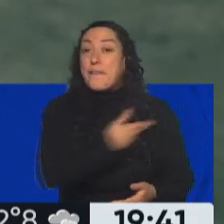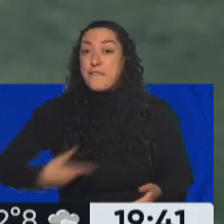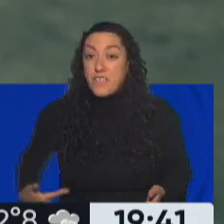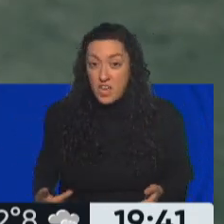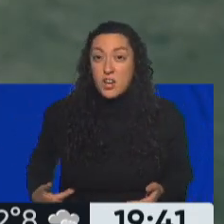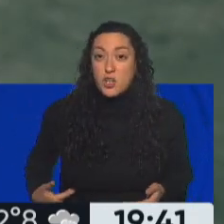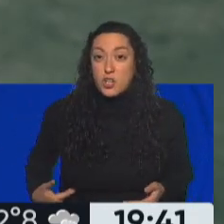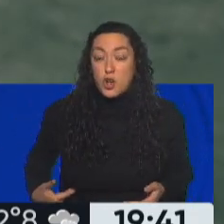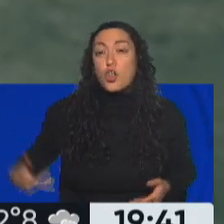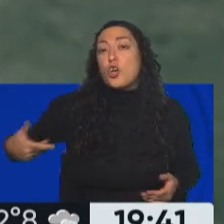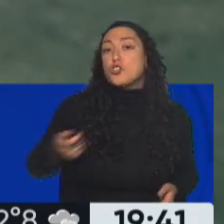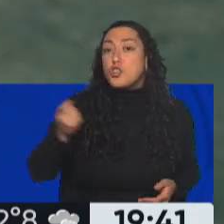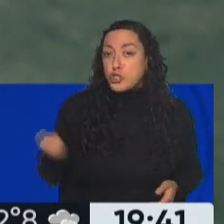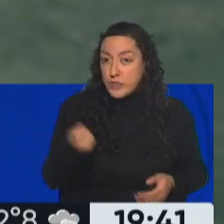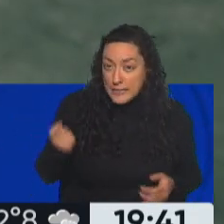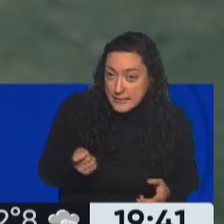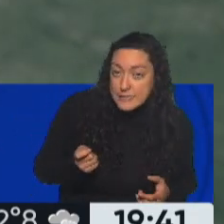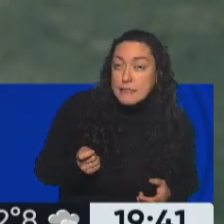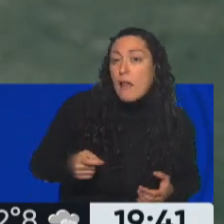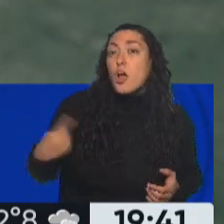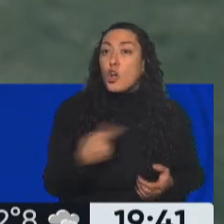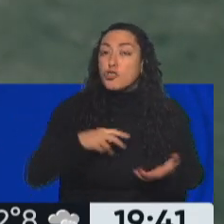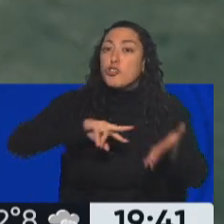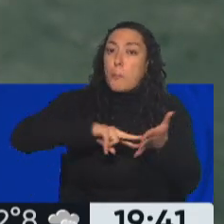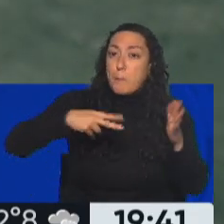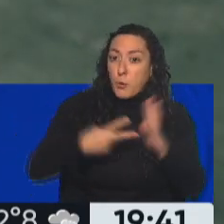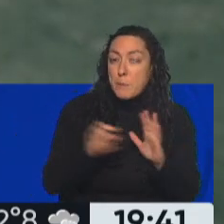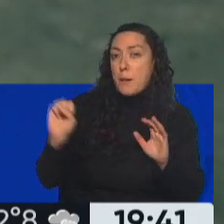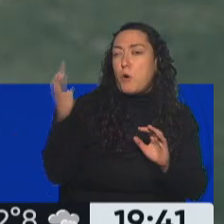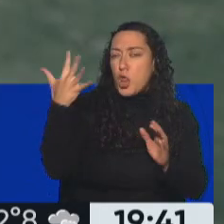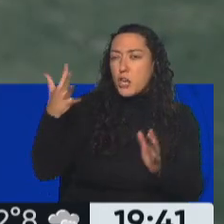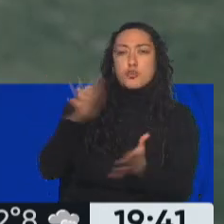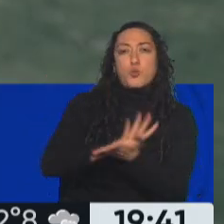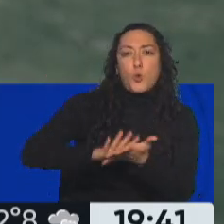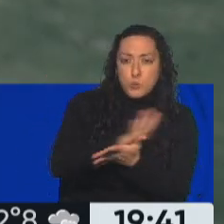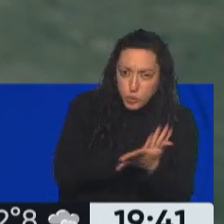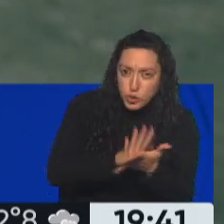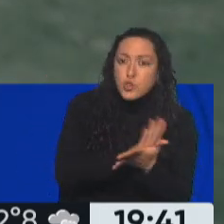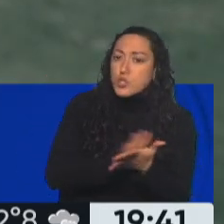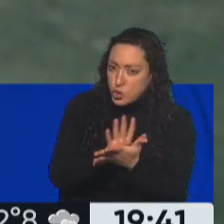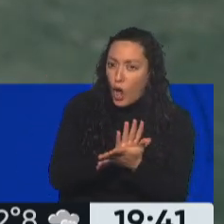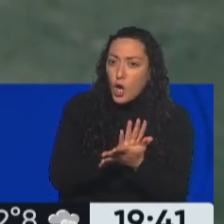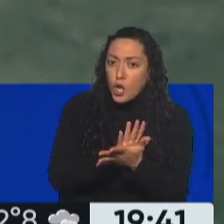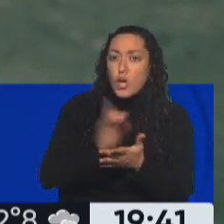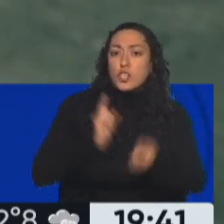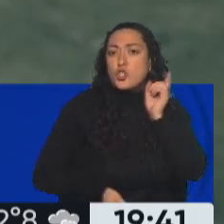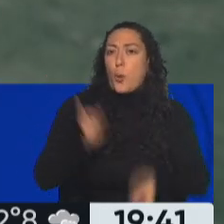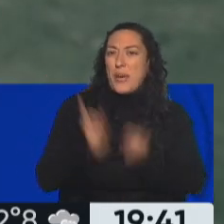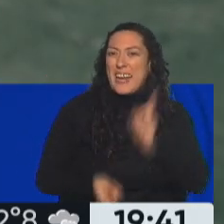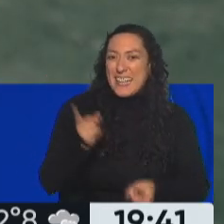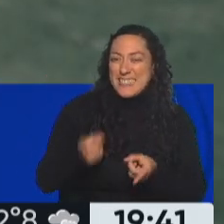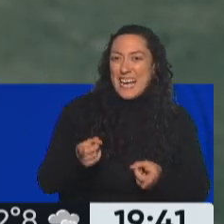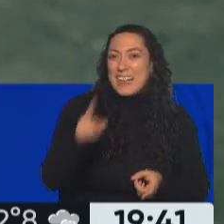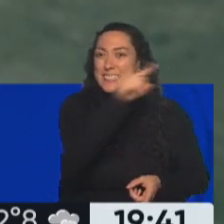de corte socialista, que pretende resolver los problemas de la modernidad con soluciones que atentan contra la soberanía de los